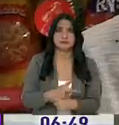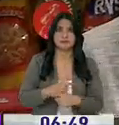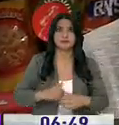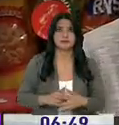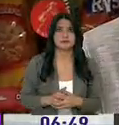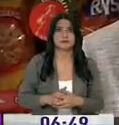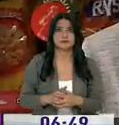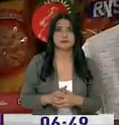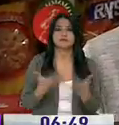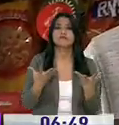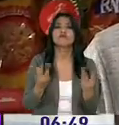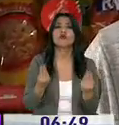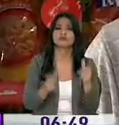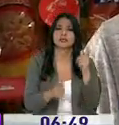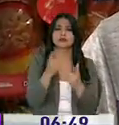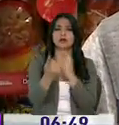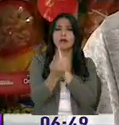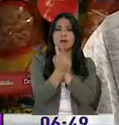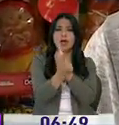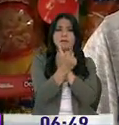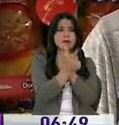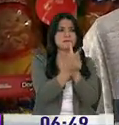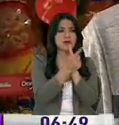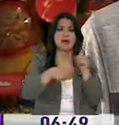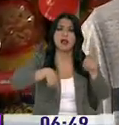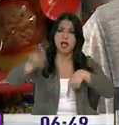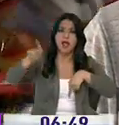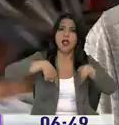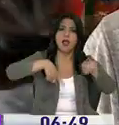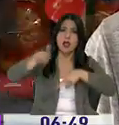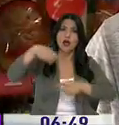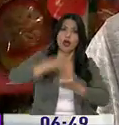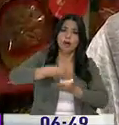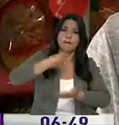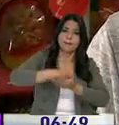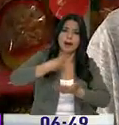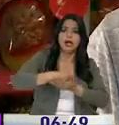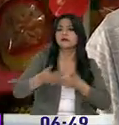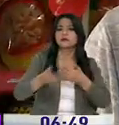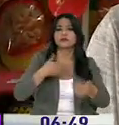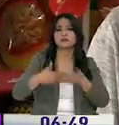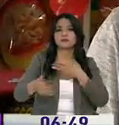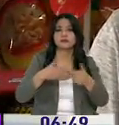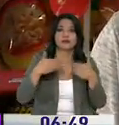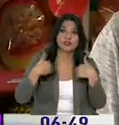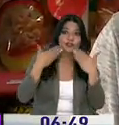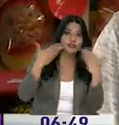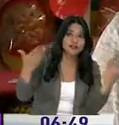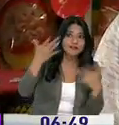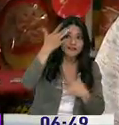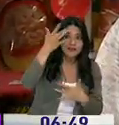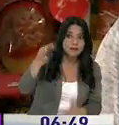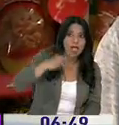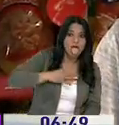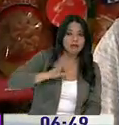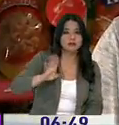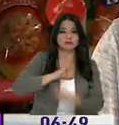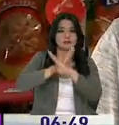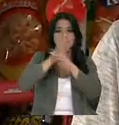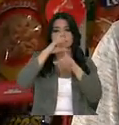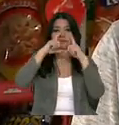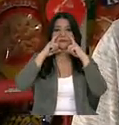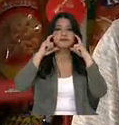tengo bastante contacto con gente que va y viene, entonces uno difícil saber la procedencia, entonces por ese motivo